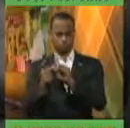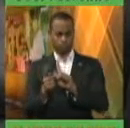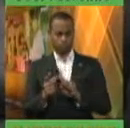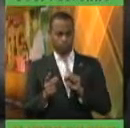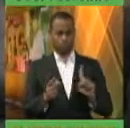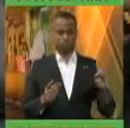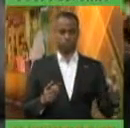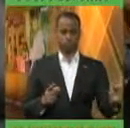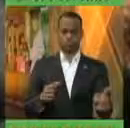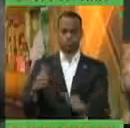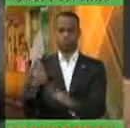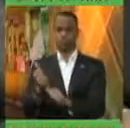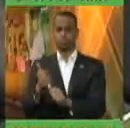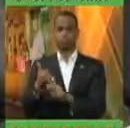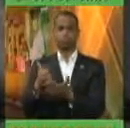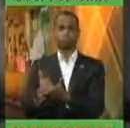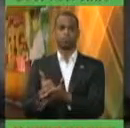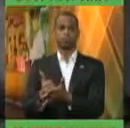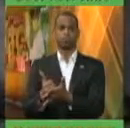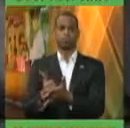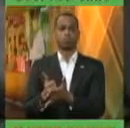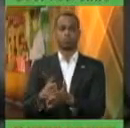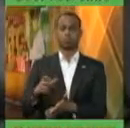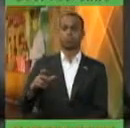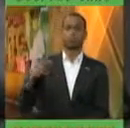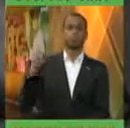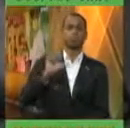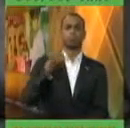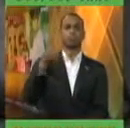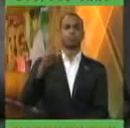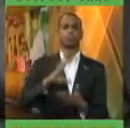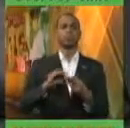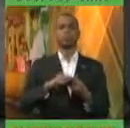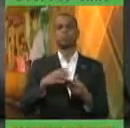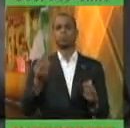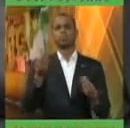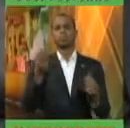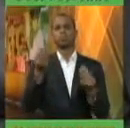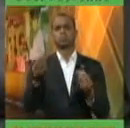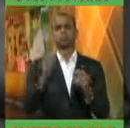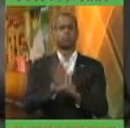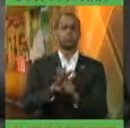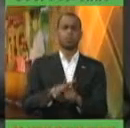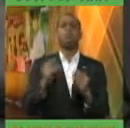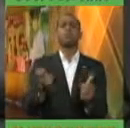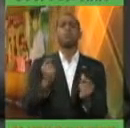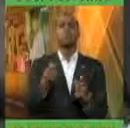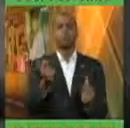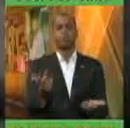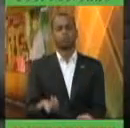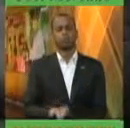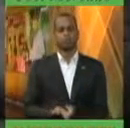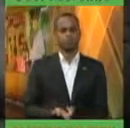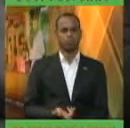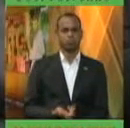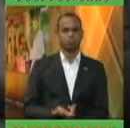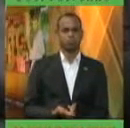a dar el acceso que no venga entonces los pasajeros a presionar ya sé por